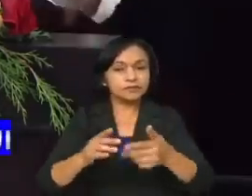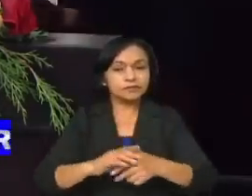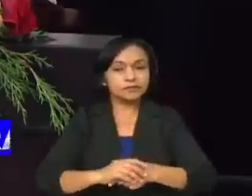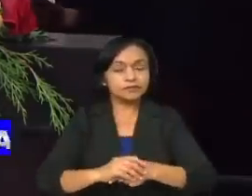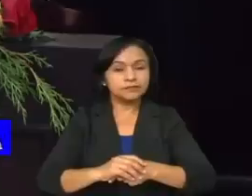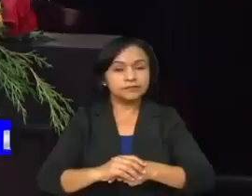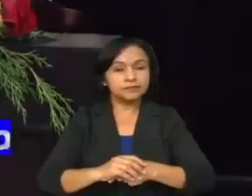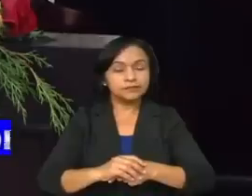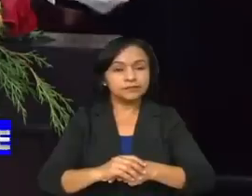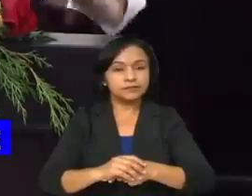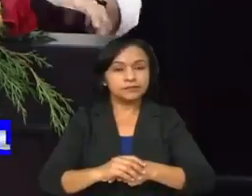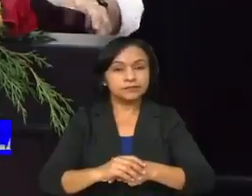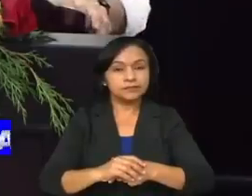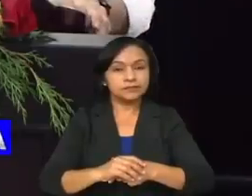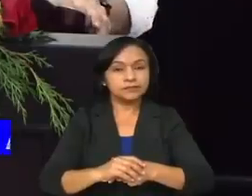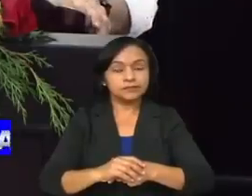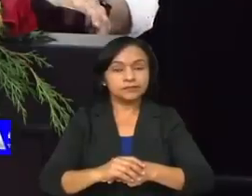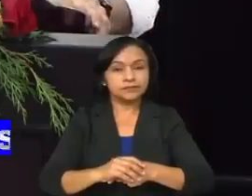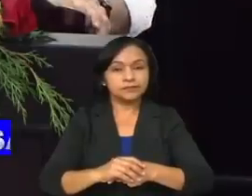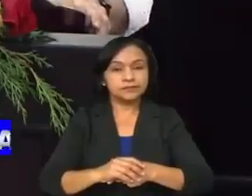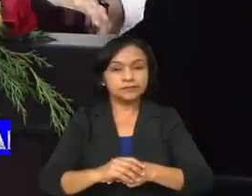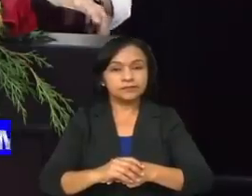en condiciones